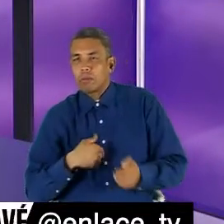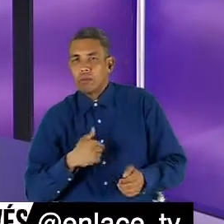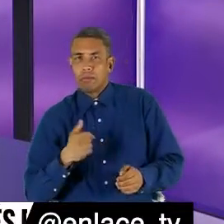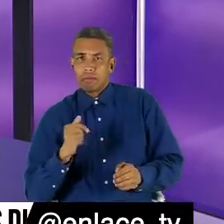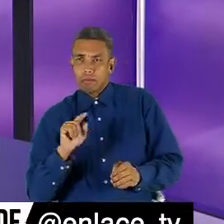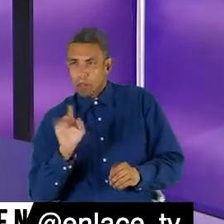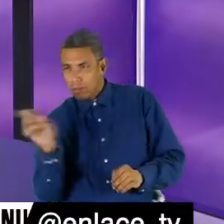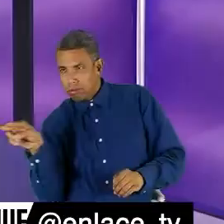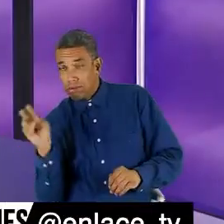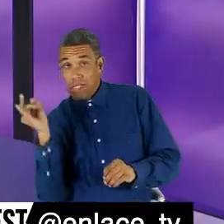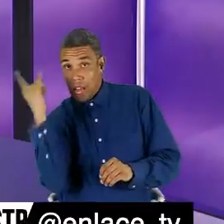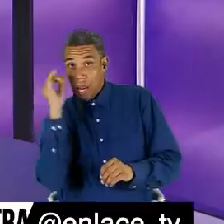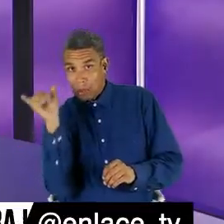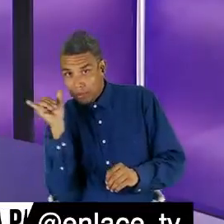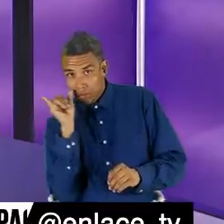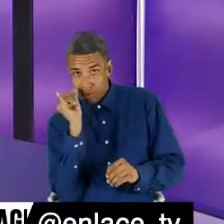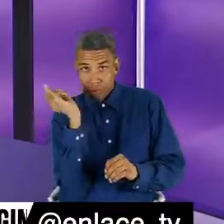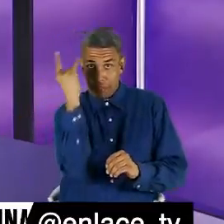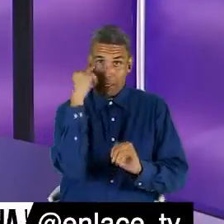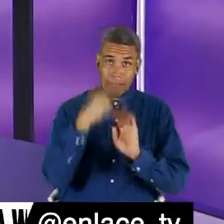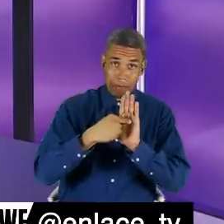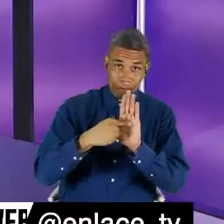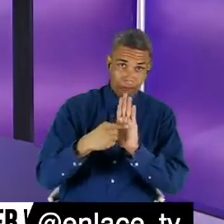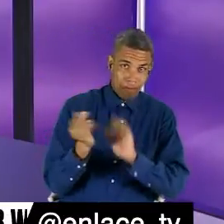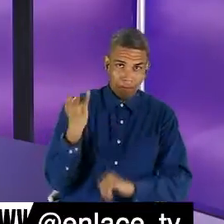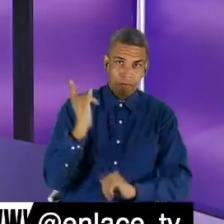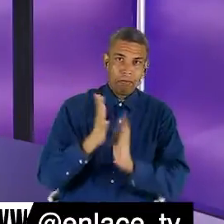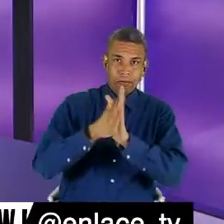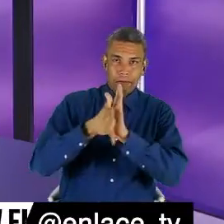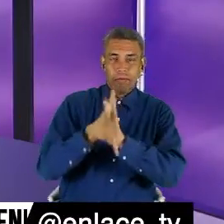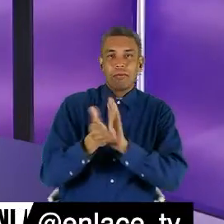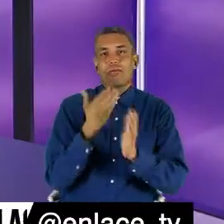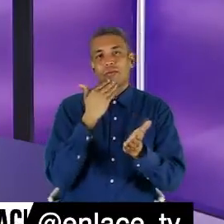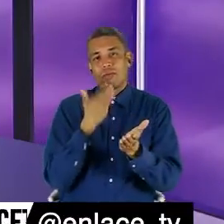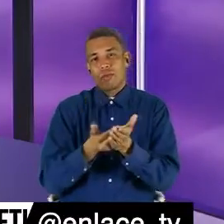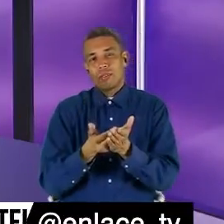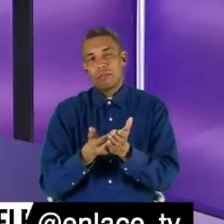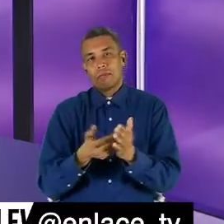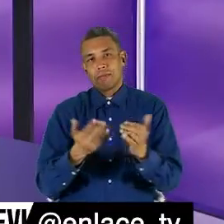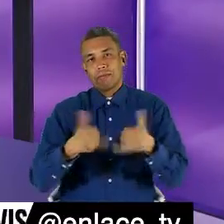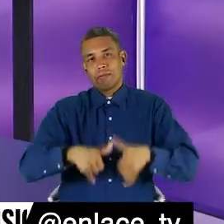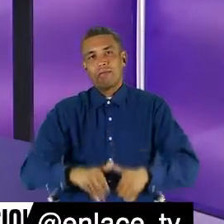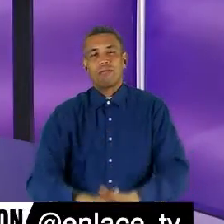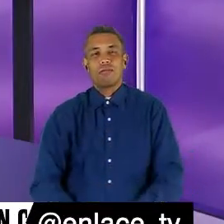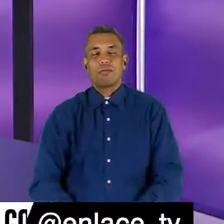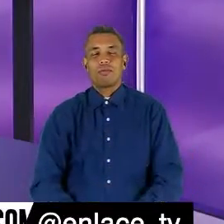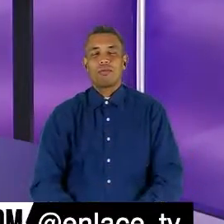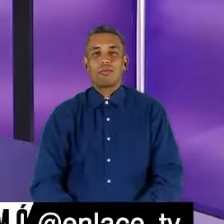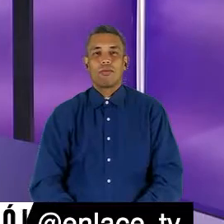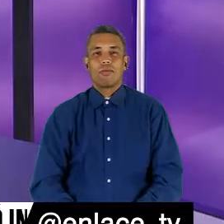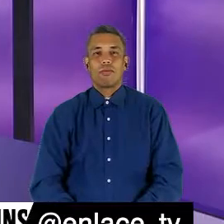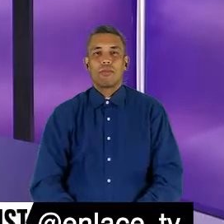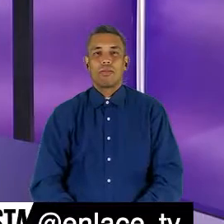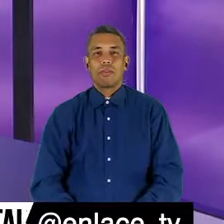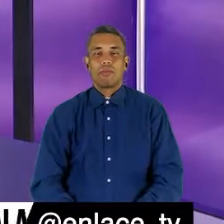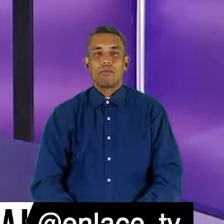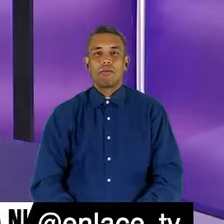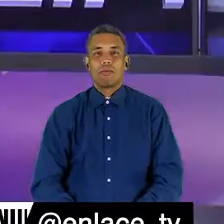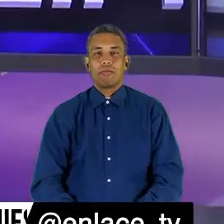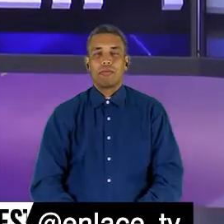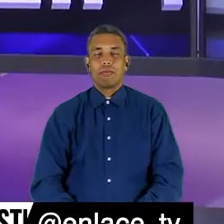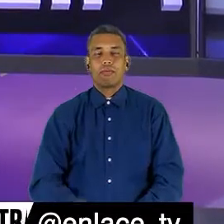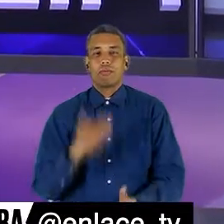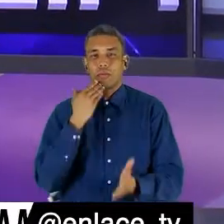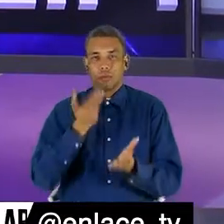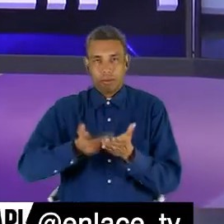Feria Feriagro versión número 51. Es la información por el momento, continúen ustedes en estudio con más información. Muy buenas tardes. Gracias,